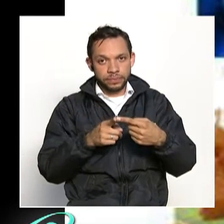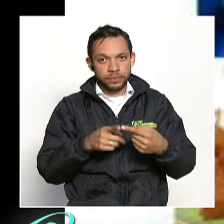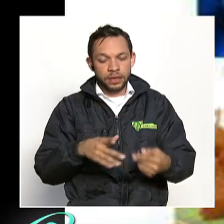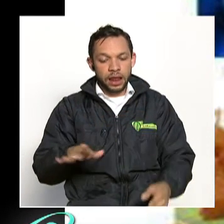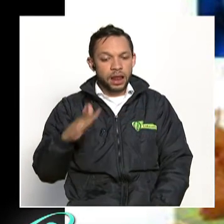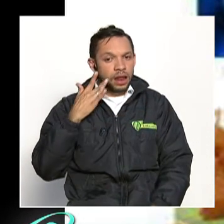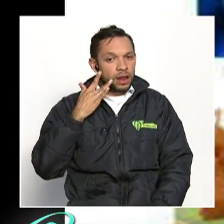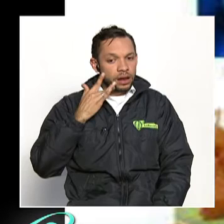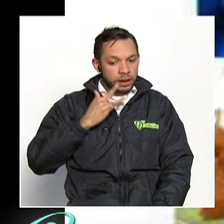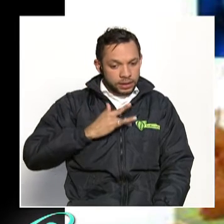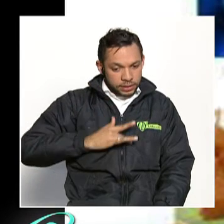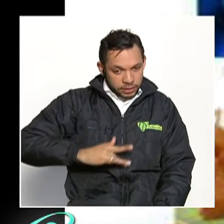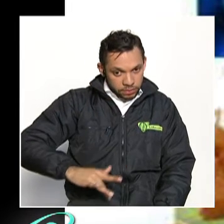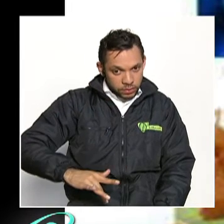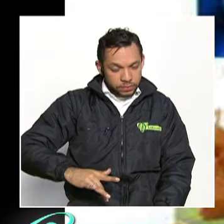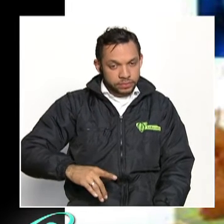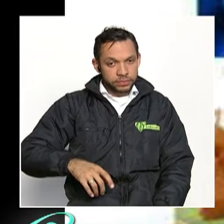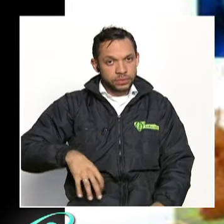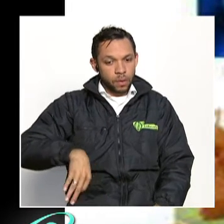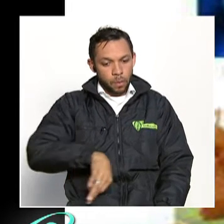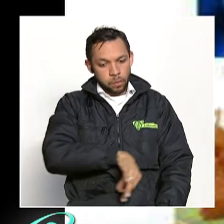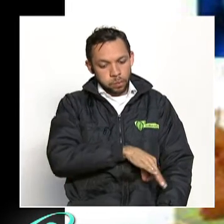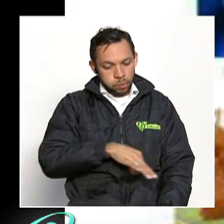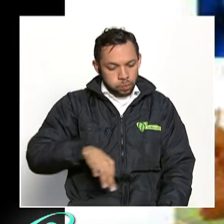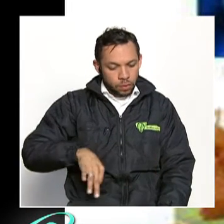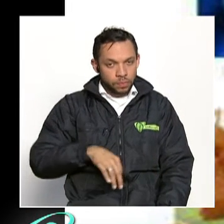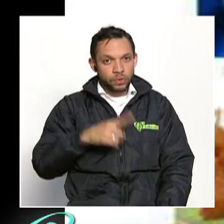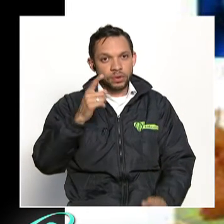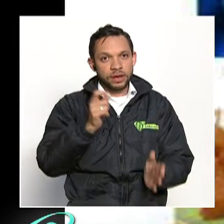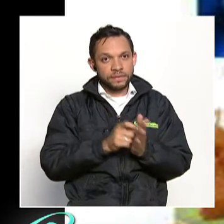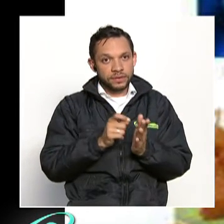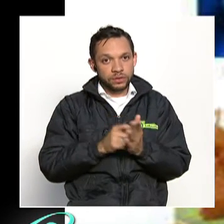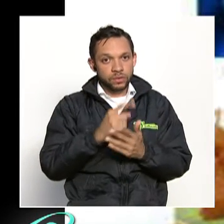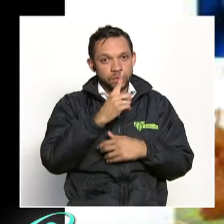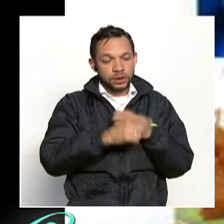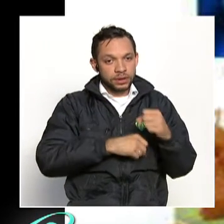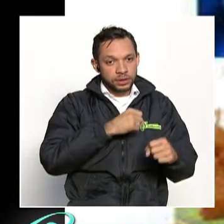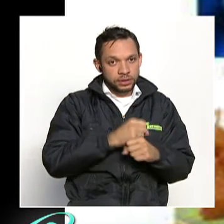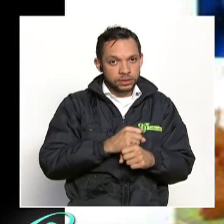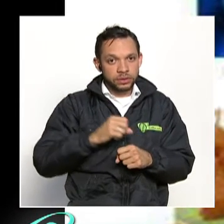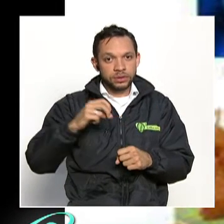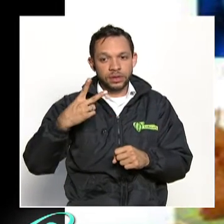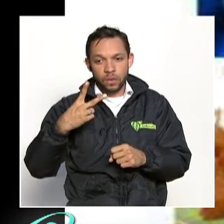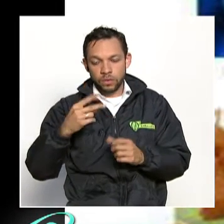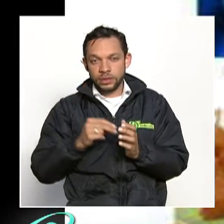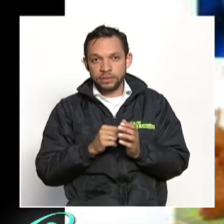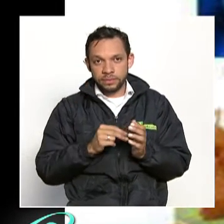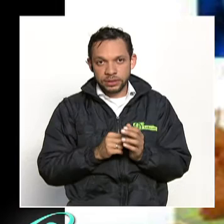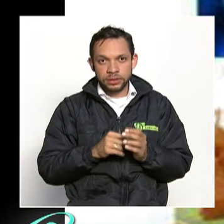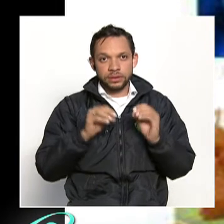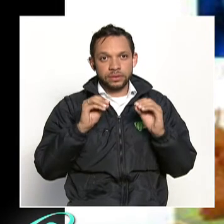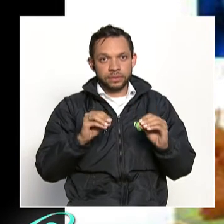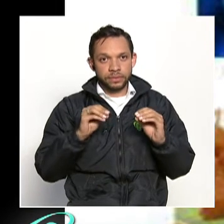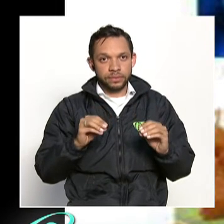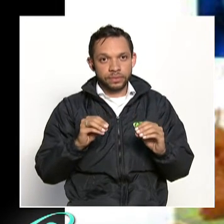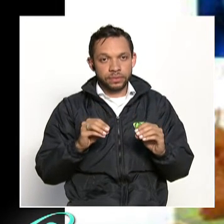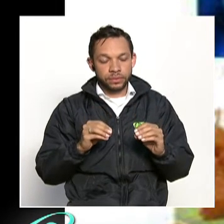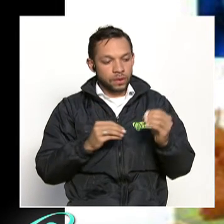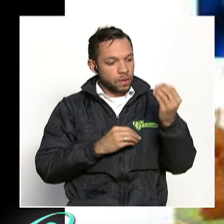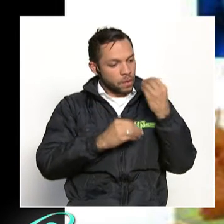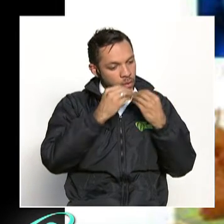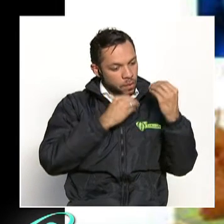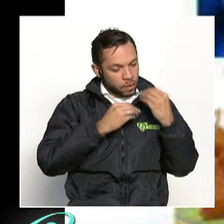limpieza periódica, siquiera cada año, cada 2 años. Segundo, que comiera 2 o 3